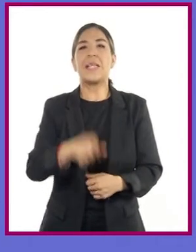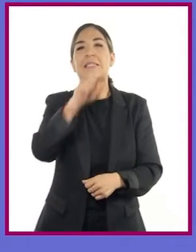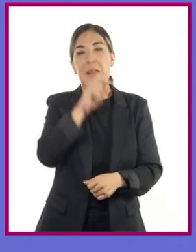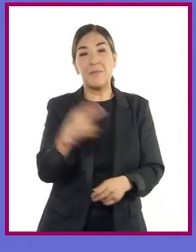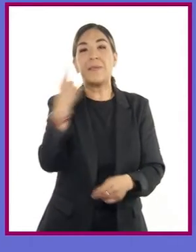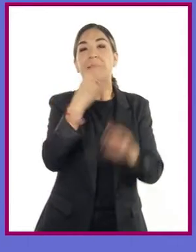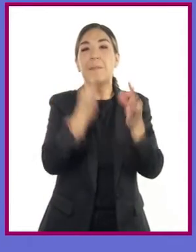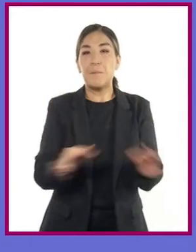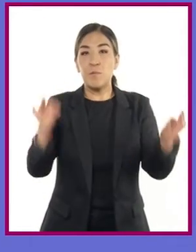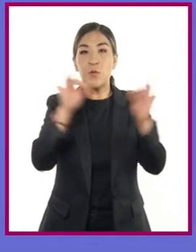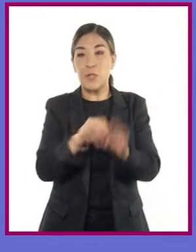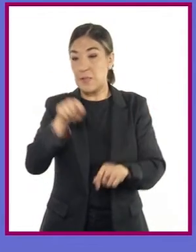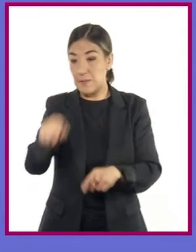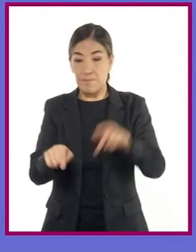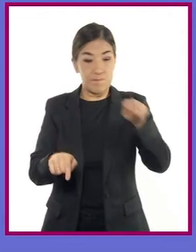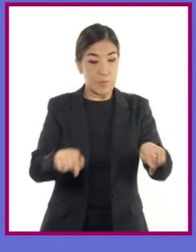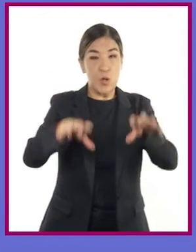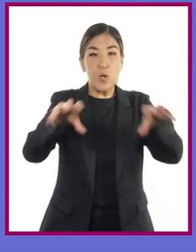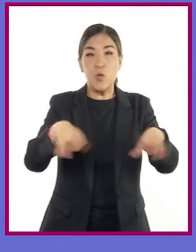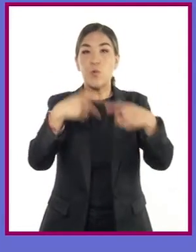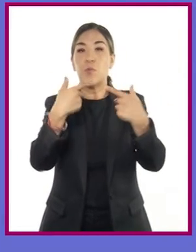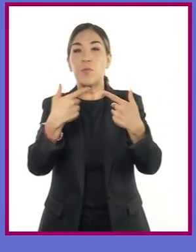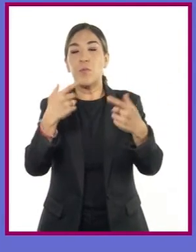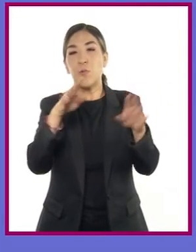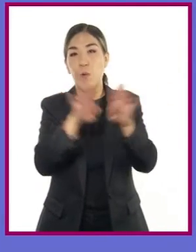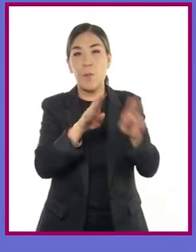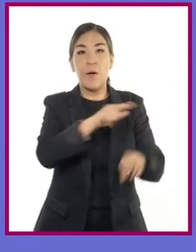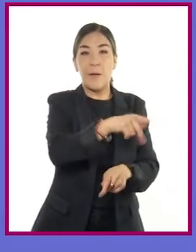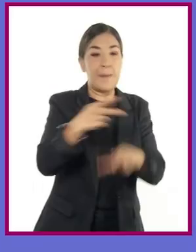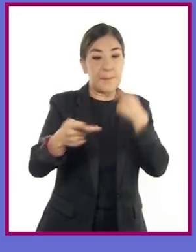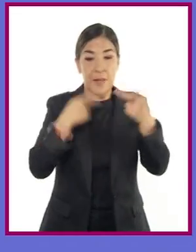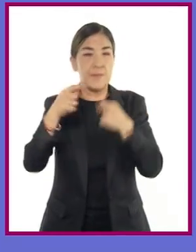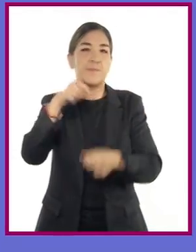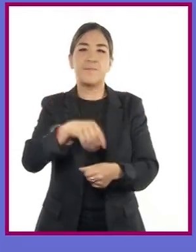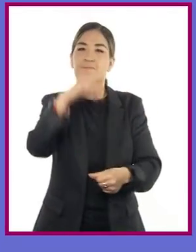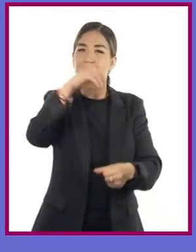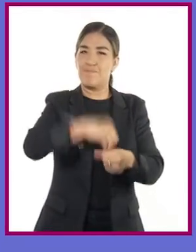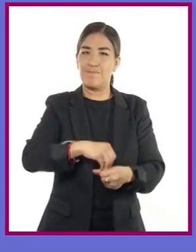que todo lo que se diga en este tipo de encuentro sea confidencial.